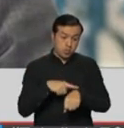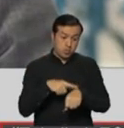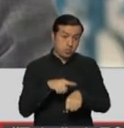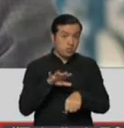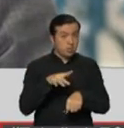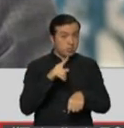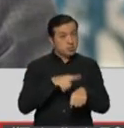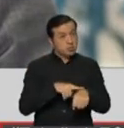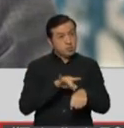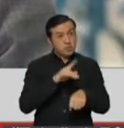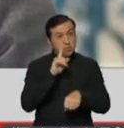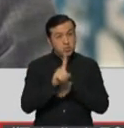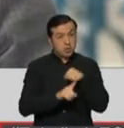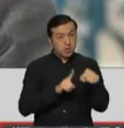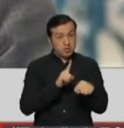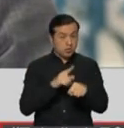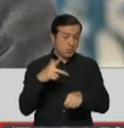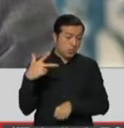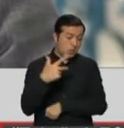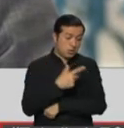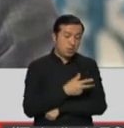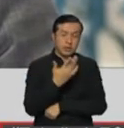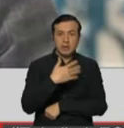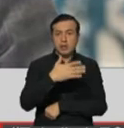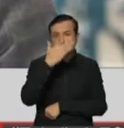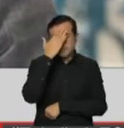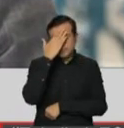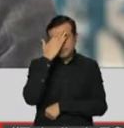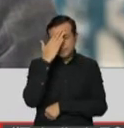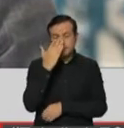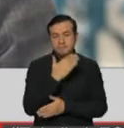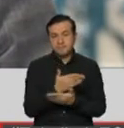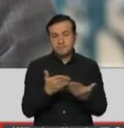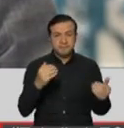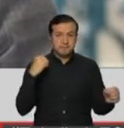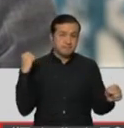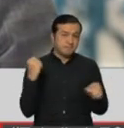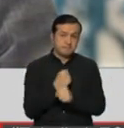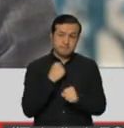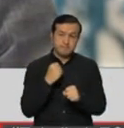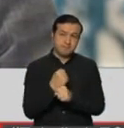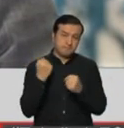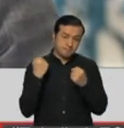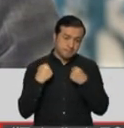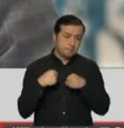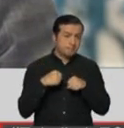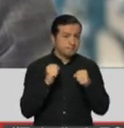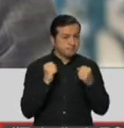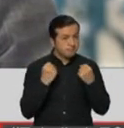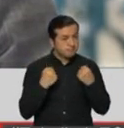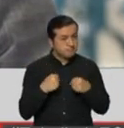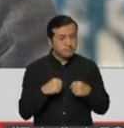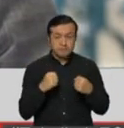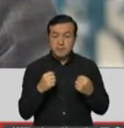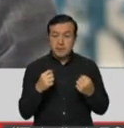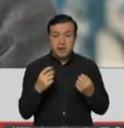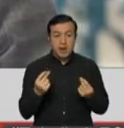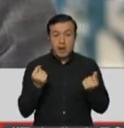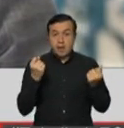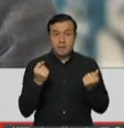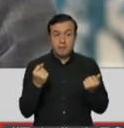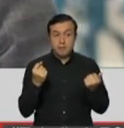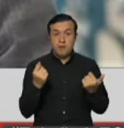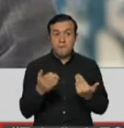dicen, aproximadamente un año. Ya sabemos que el trabajar y el luchar contra el coronavirus no es un asunto que nos